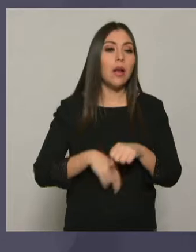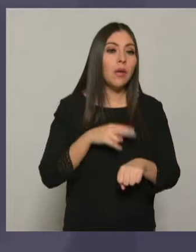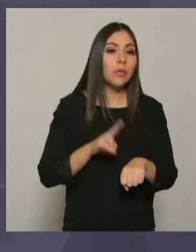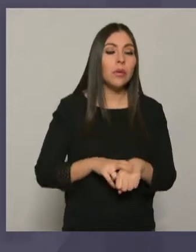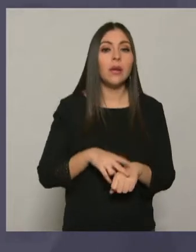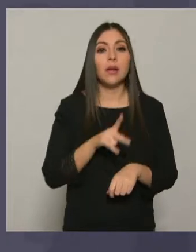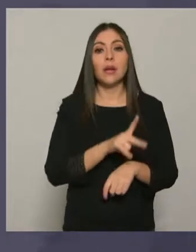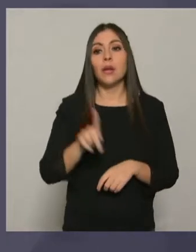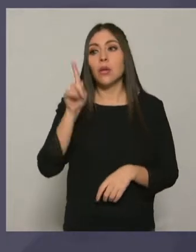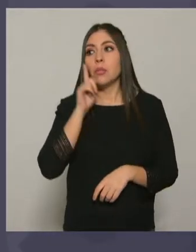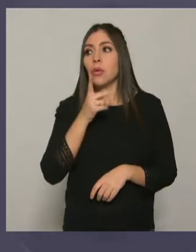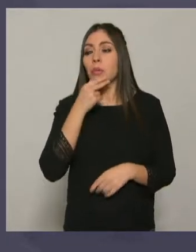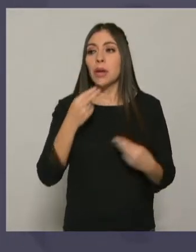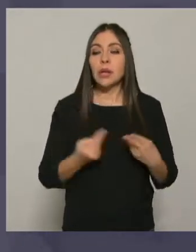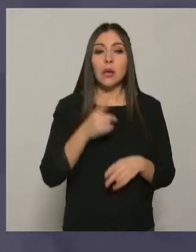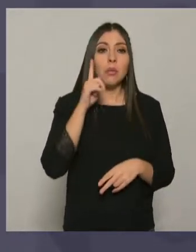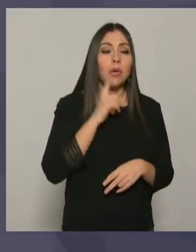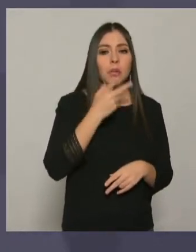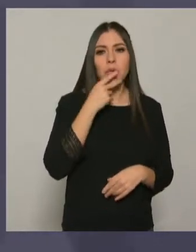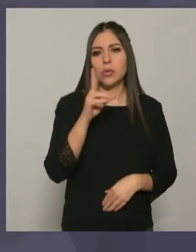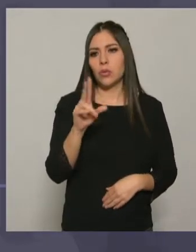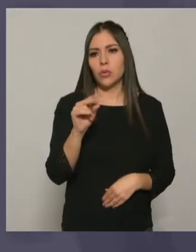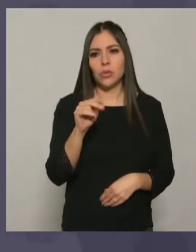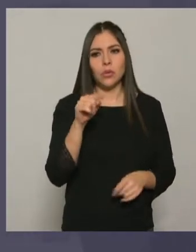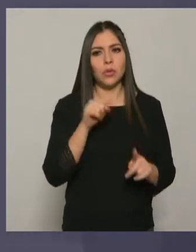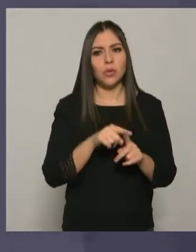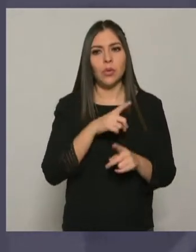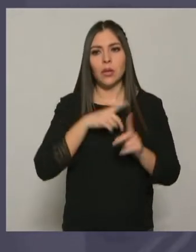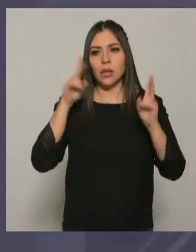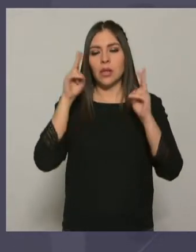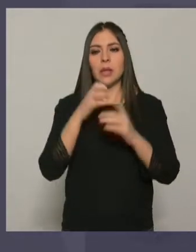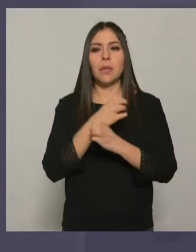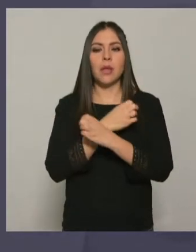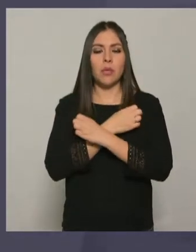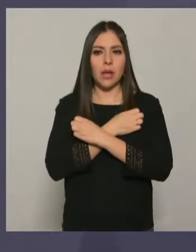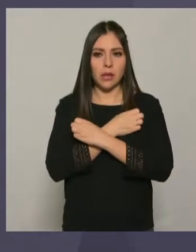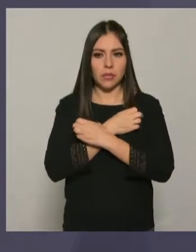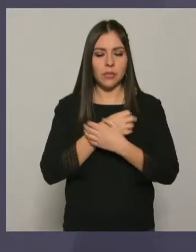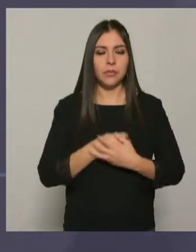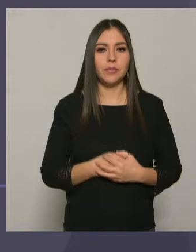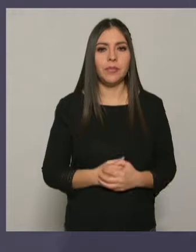nace niña, nadie nace niño, es una cuestión educativa. Por ejemplo, las